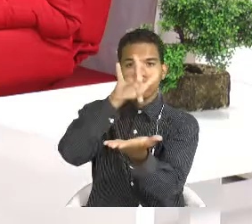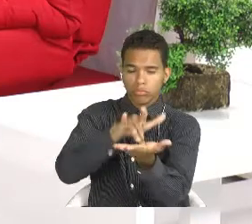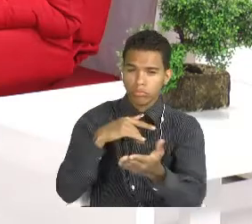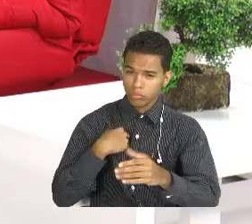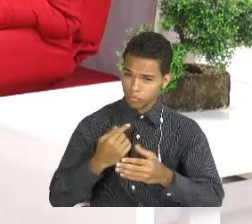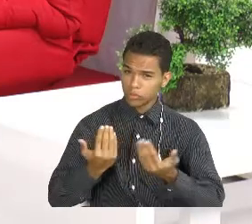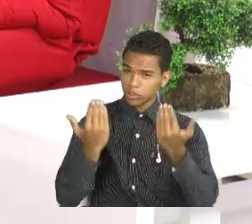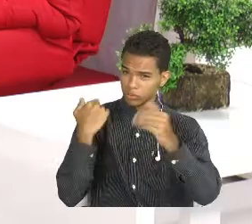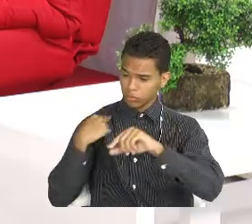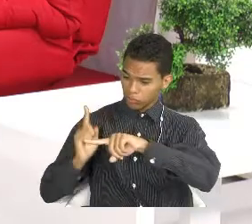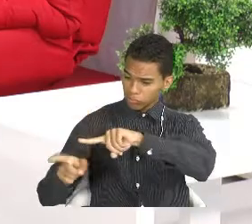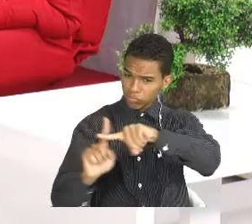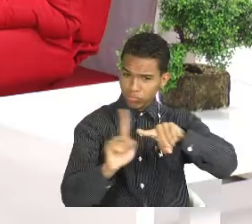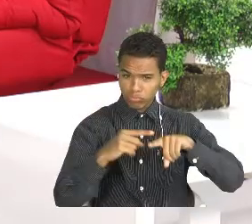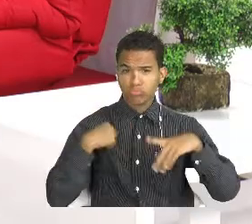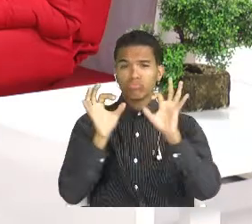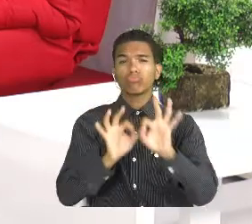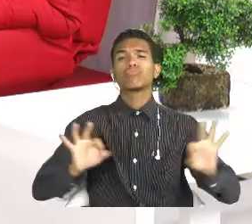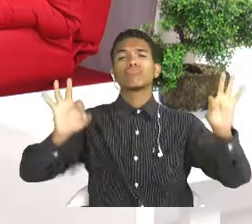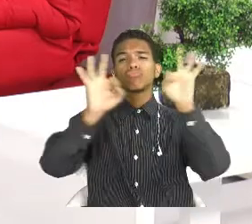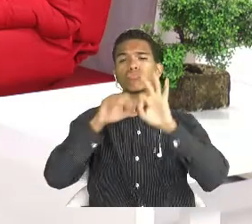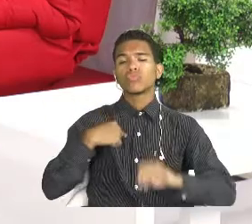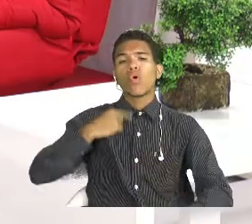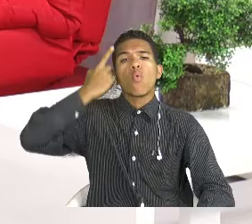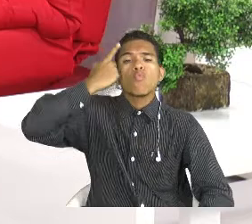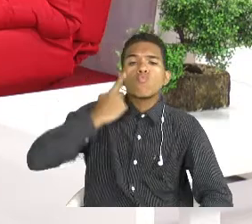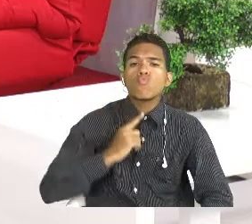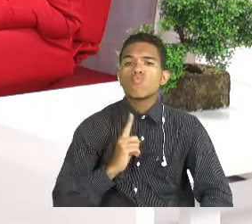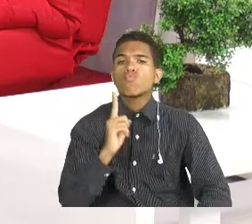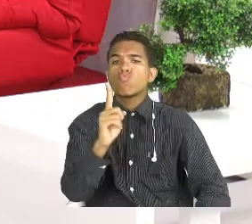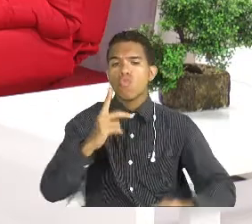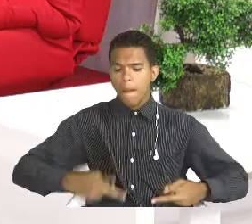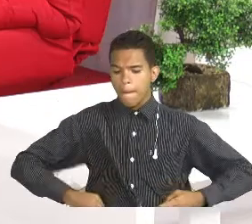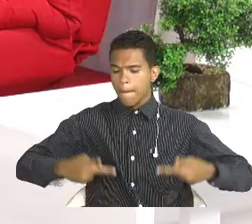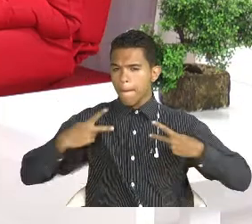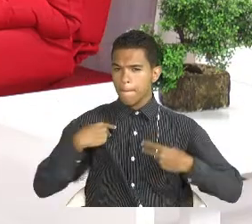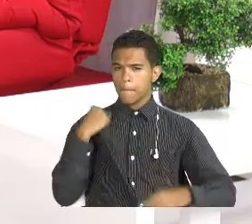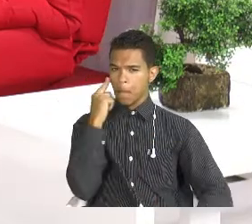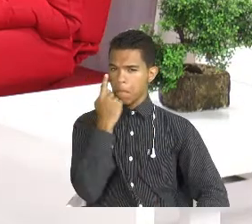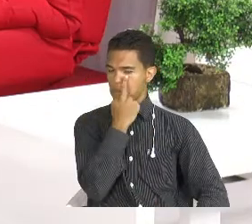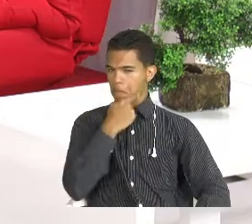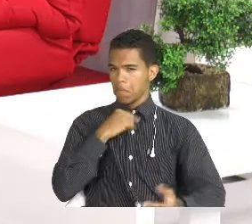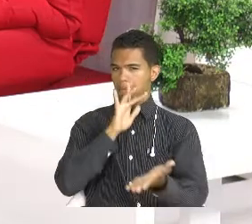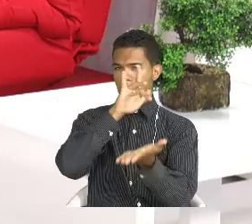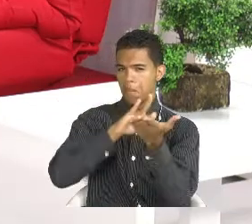es importante tener por lo menos una vez en la vida una valoración oftalmológica que te pueda